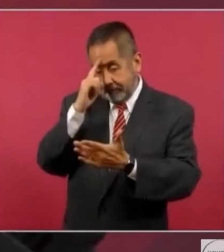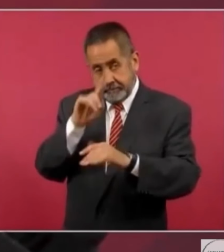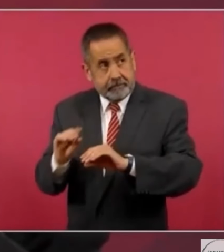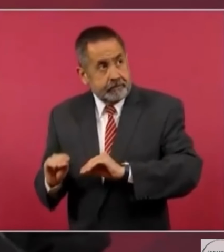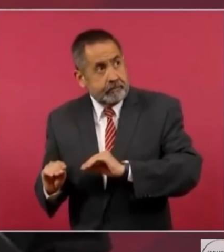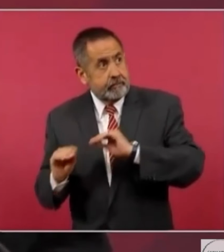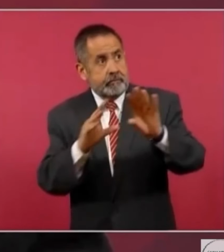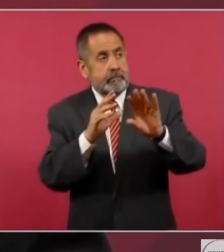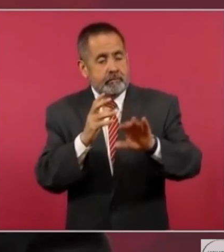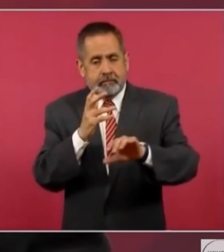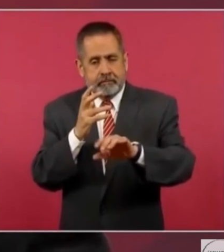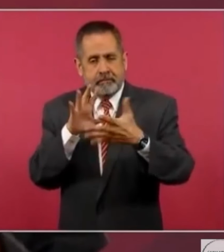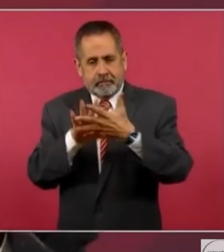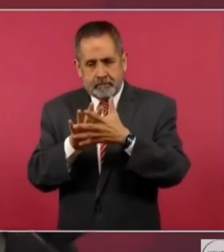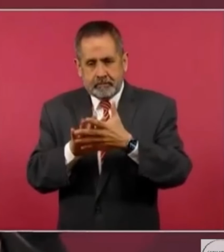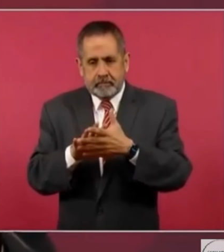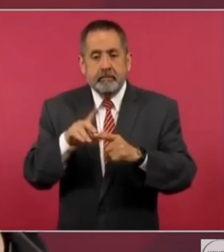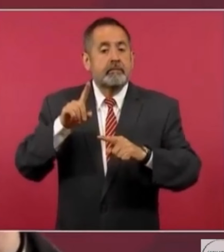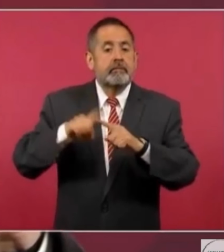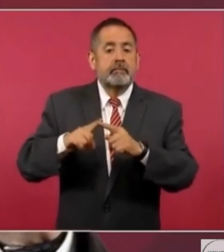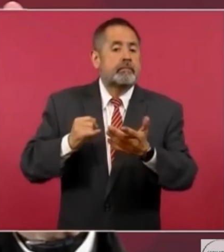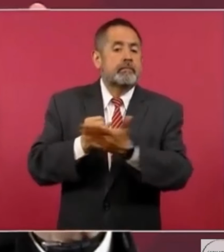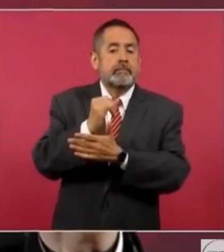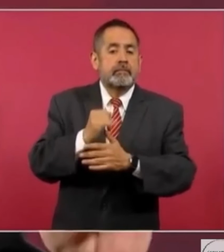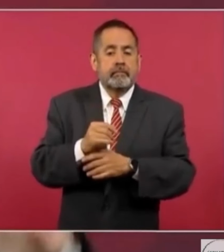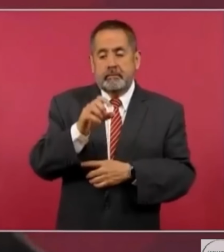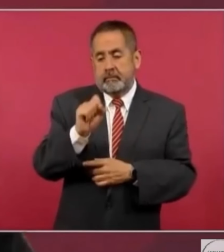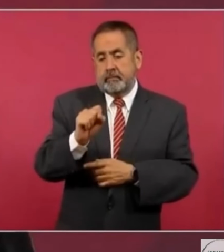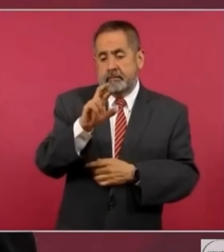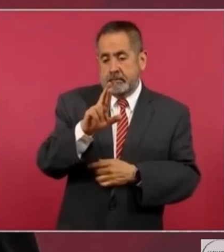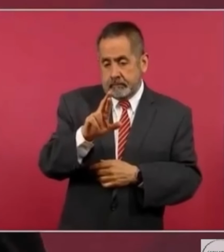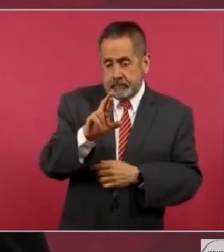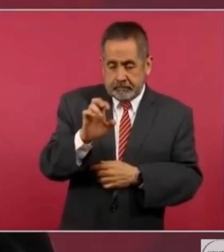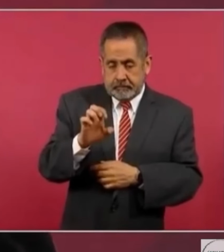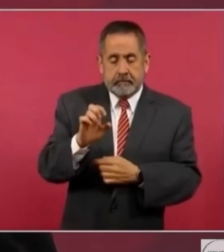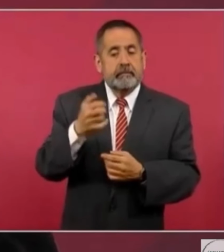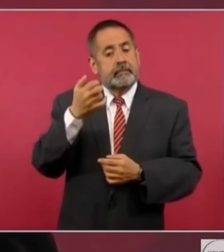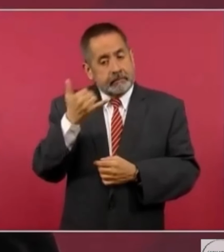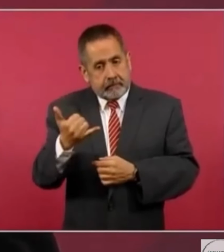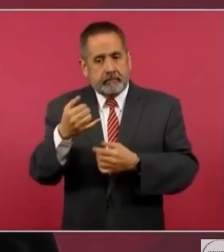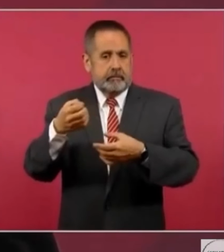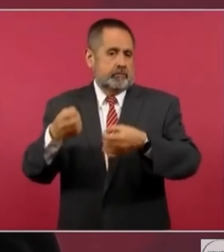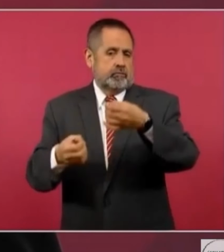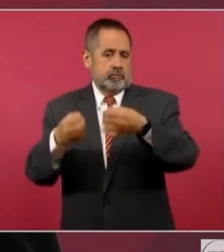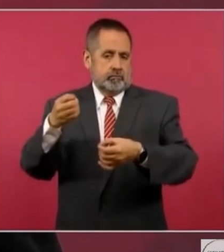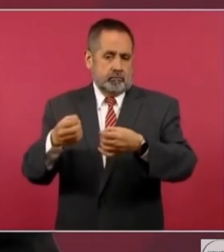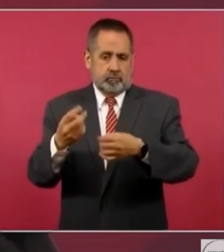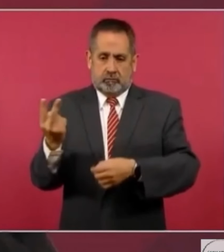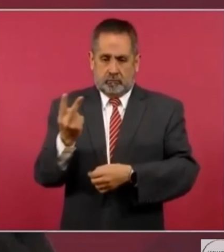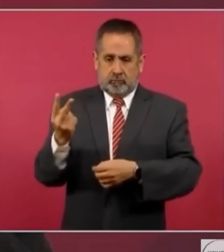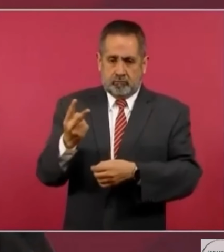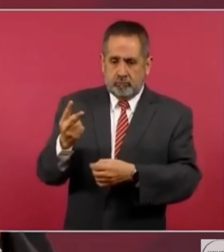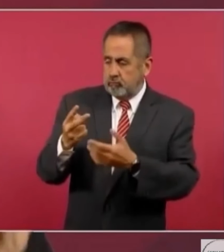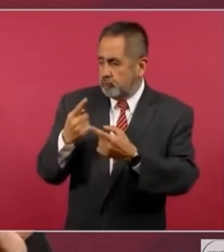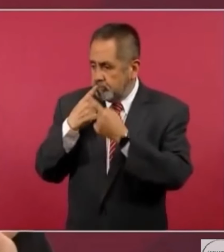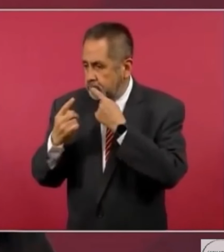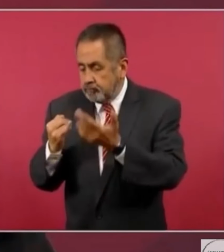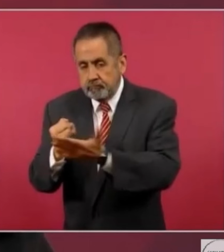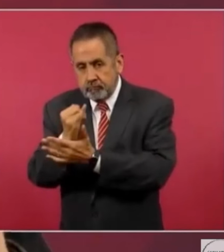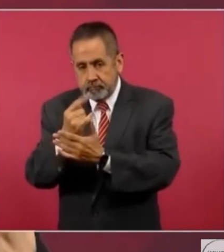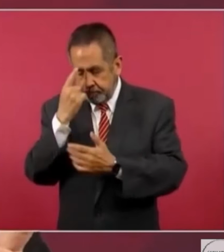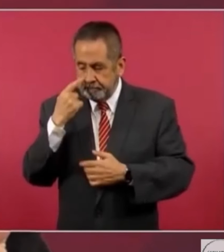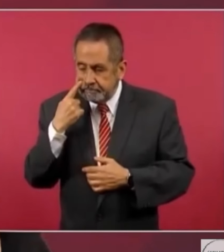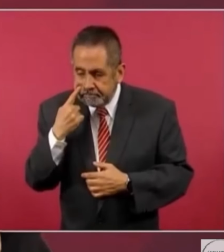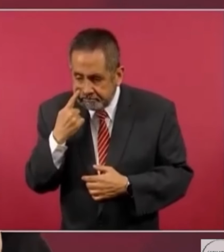solo de la Cancillería, sino esencialmente del juez. ¿Para qué? Para